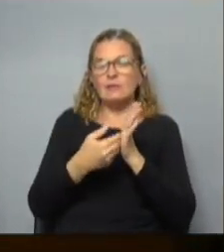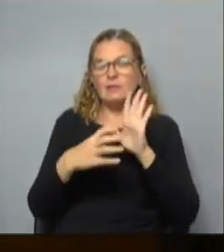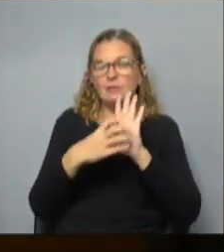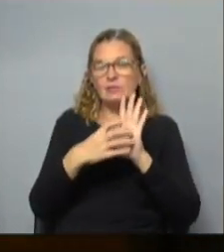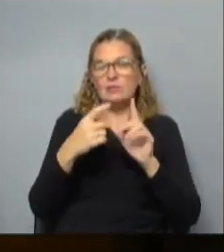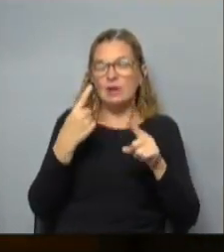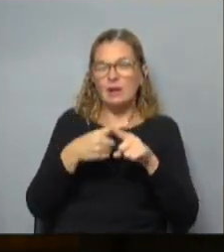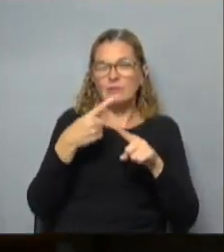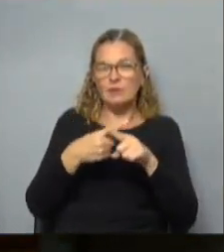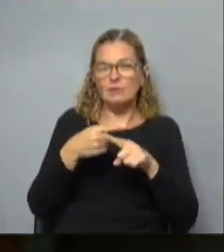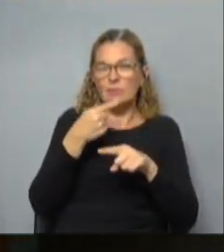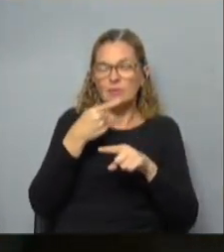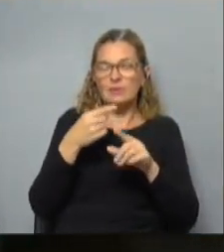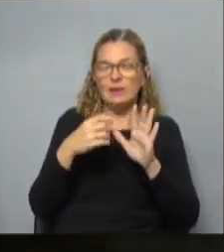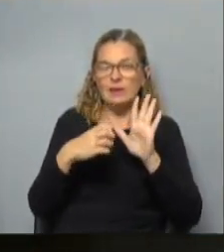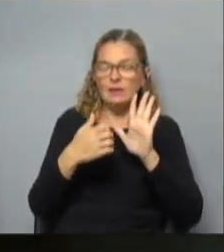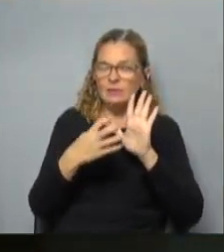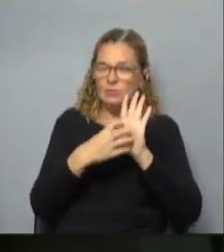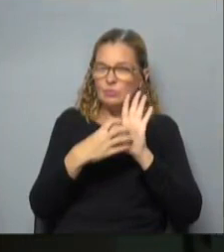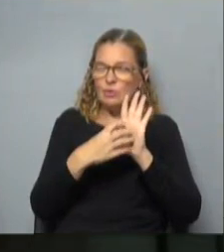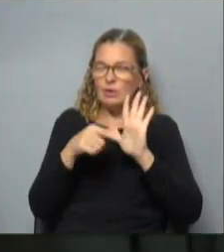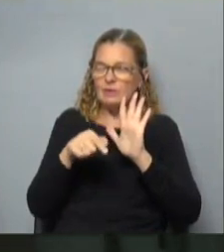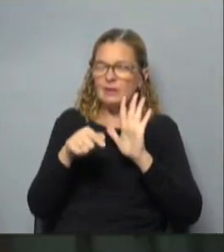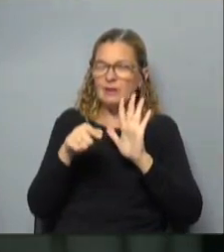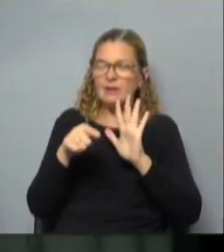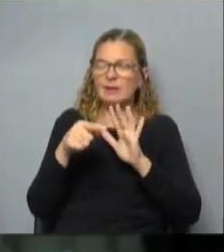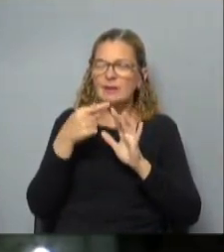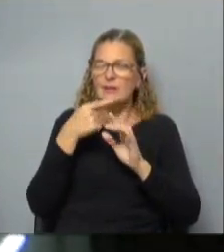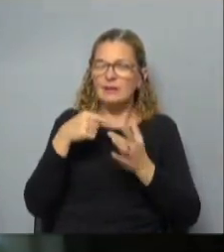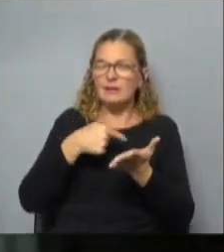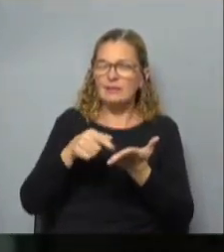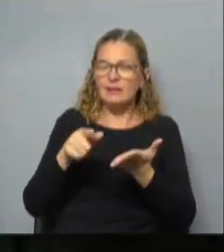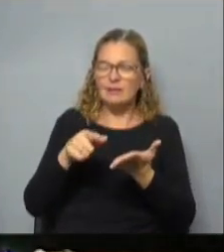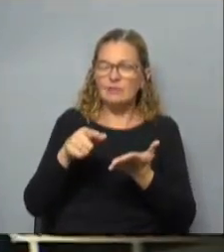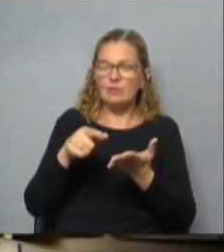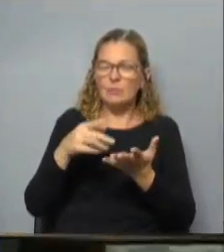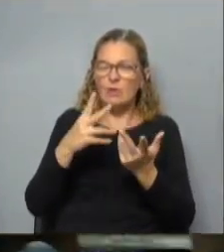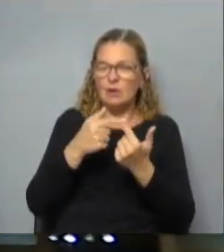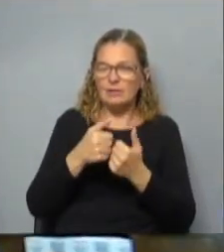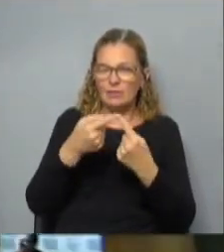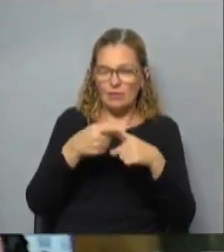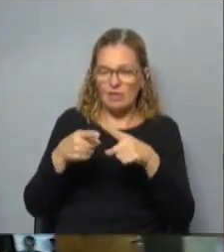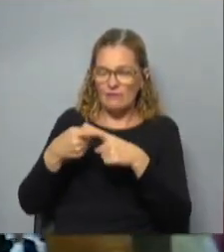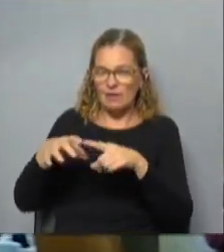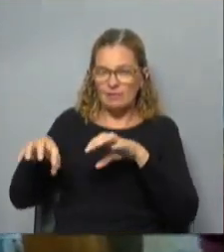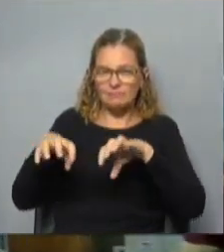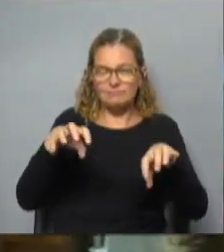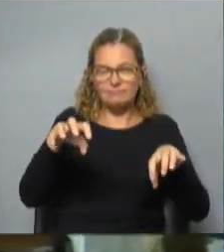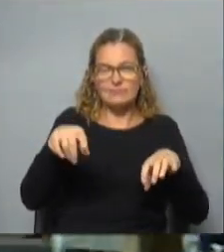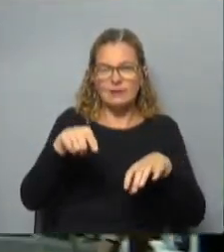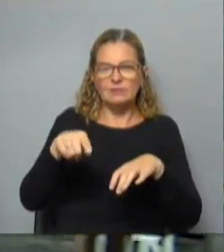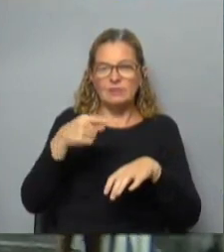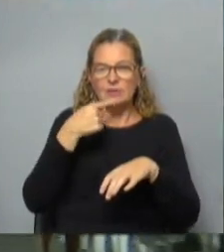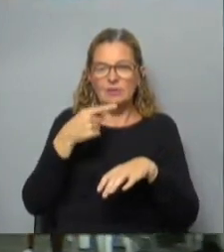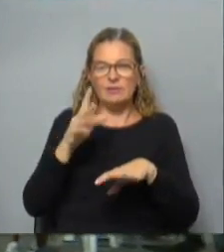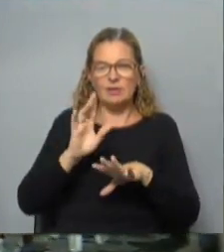celebrando en como dice el estatuto de la mutual en este centro sino que se están realizando en distintos circuitos y eso lo consideran